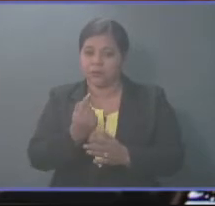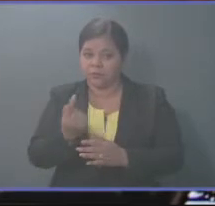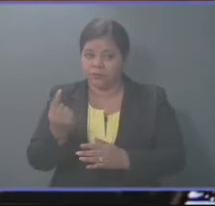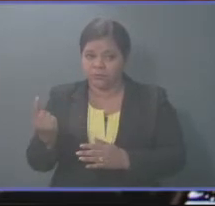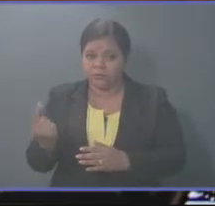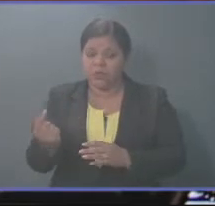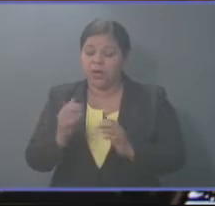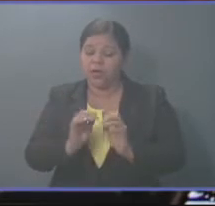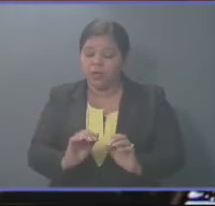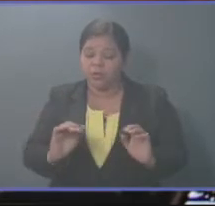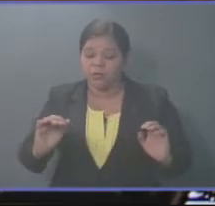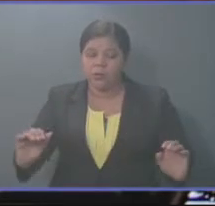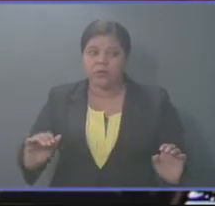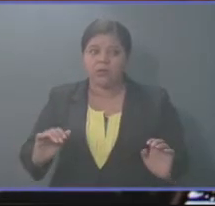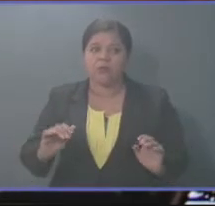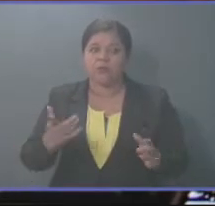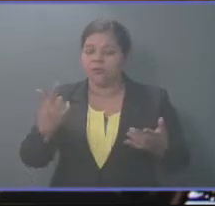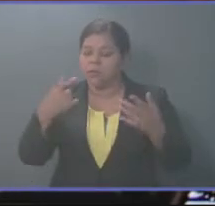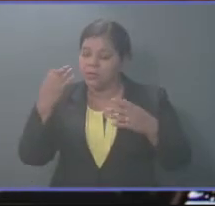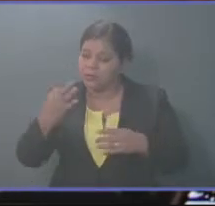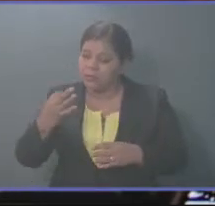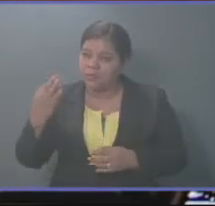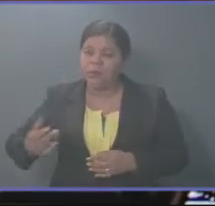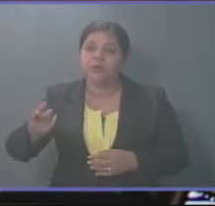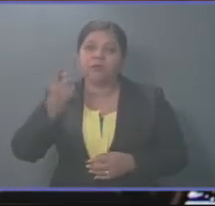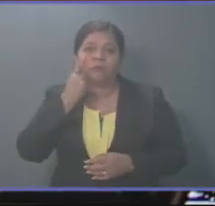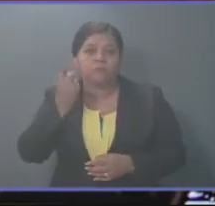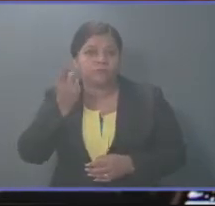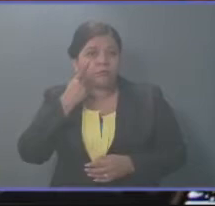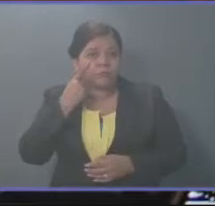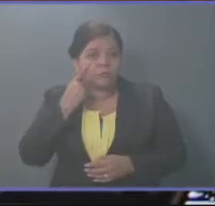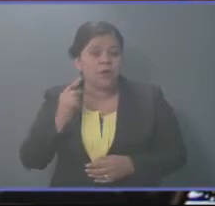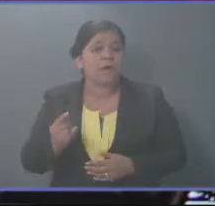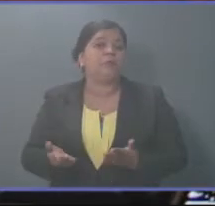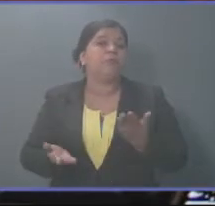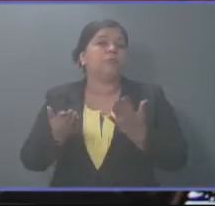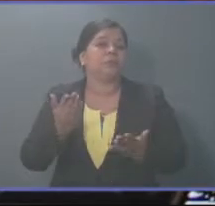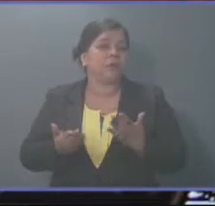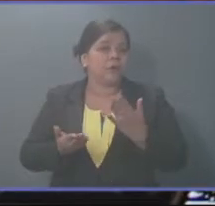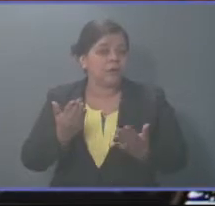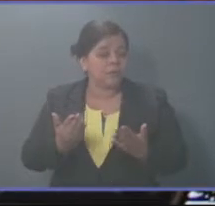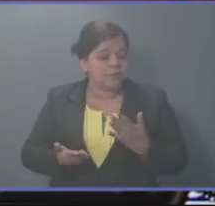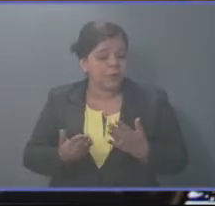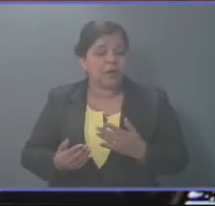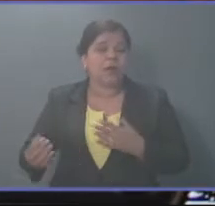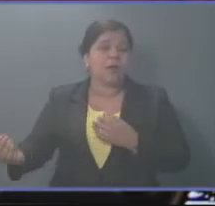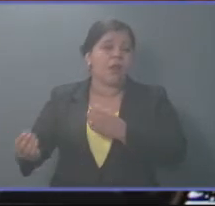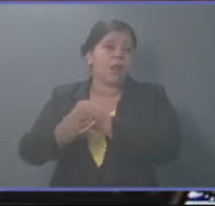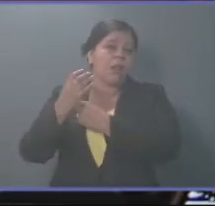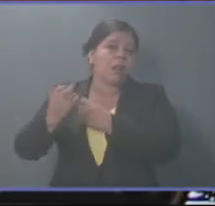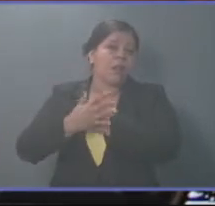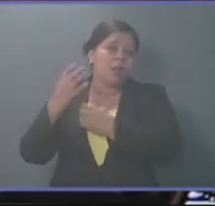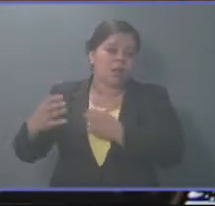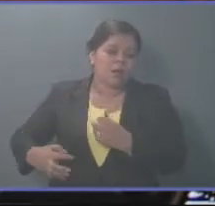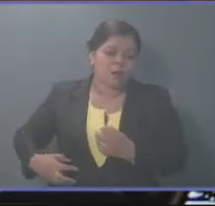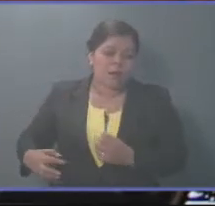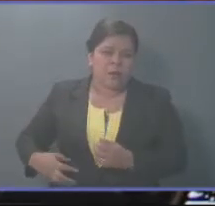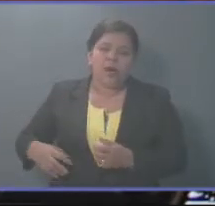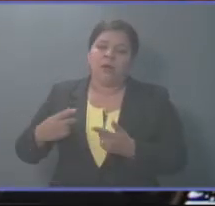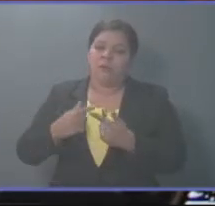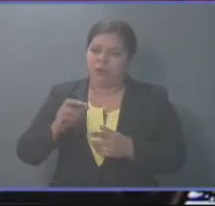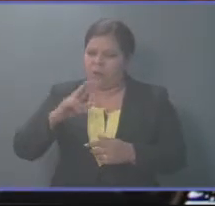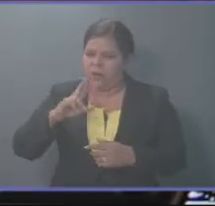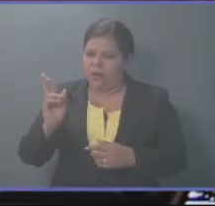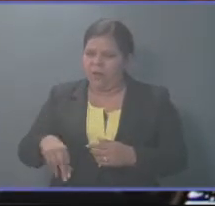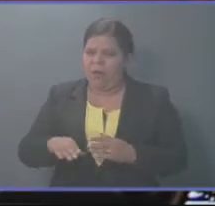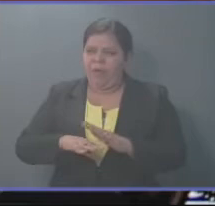de edad o incapaces deben estar alertas frente a posibles descuidos o engaños, cuando en realidad, de acuerdo a la